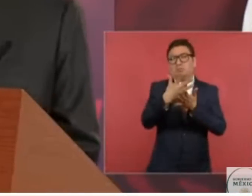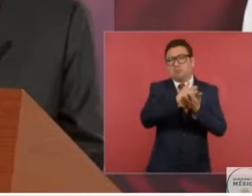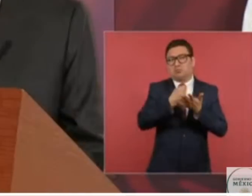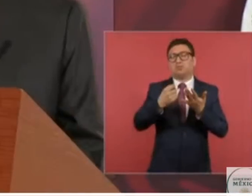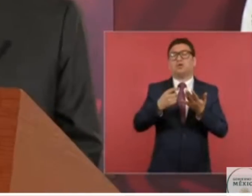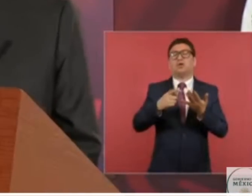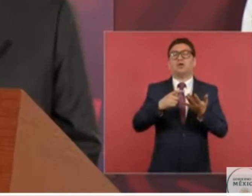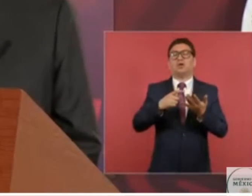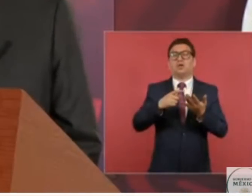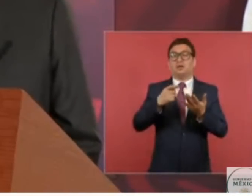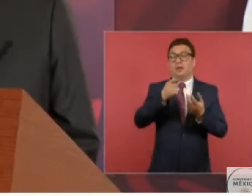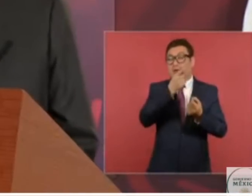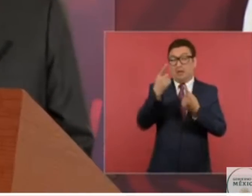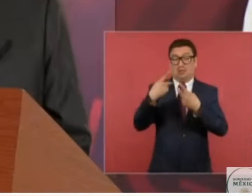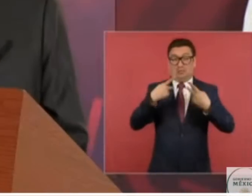especulaban